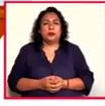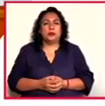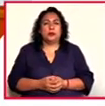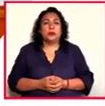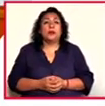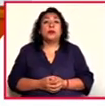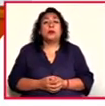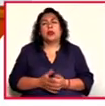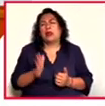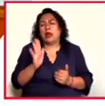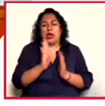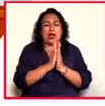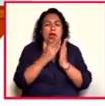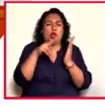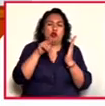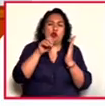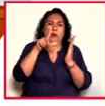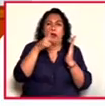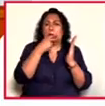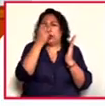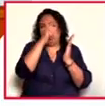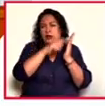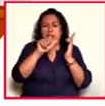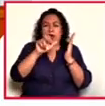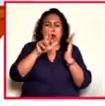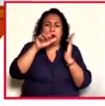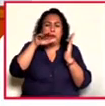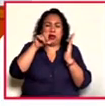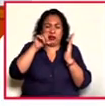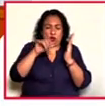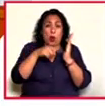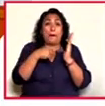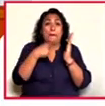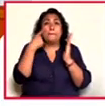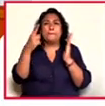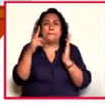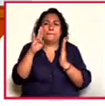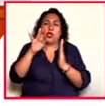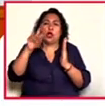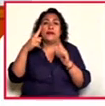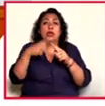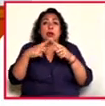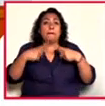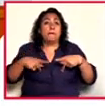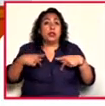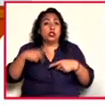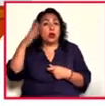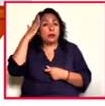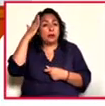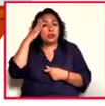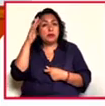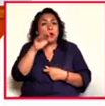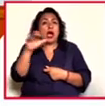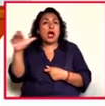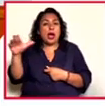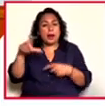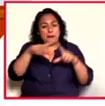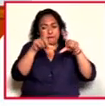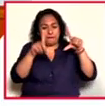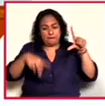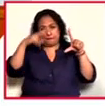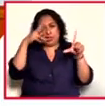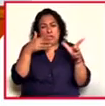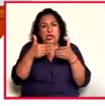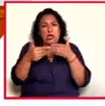manera de novela, el escritor Armando Bartra presenta una biografía de una de las figuras centrales en la conformación del México moderno en